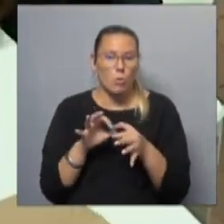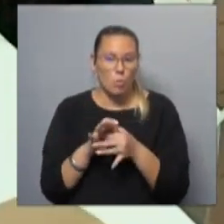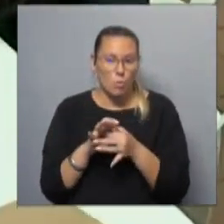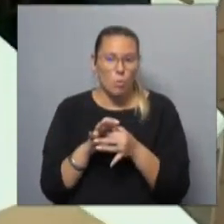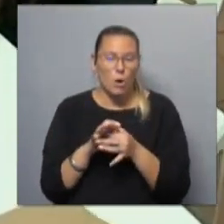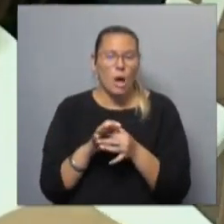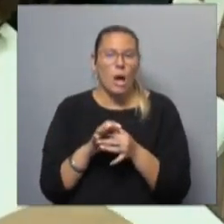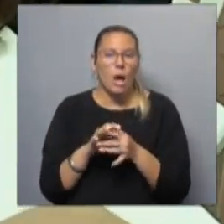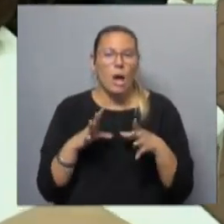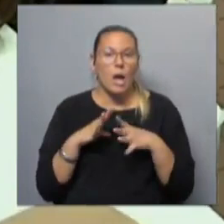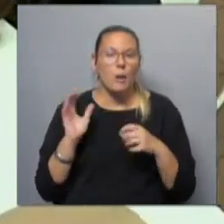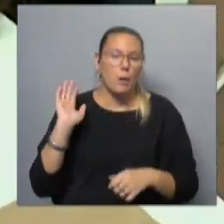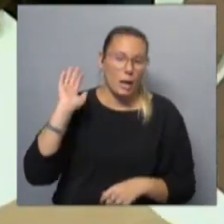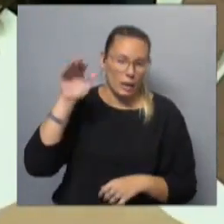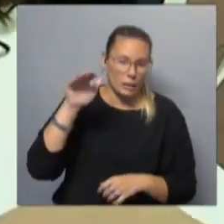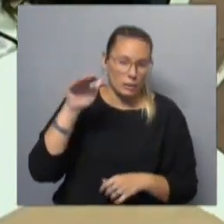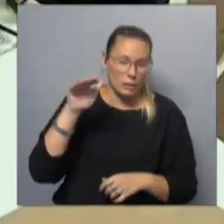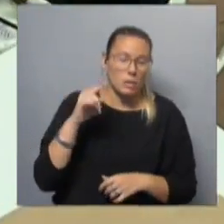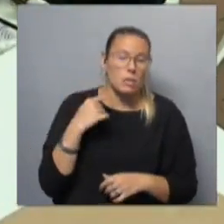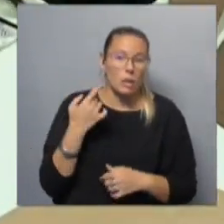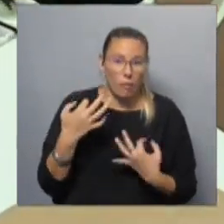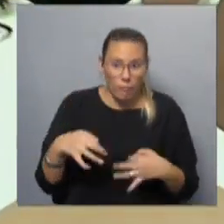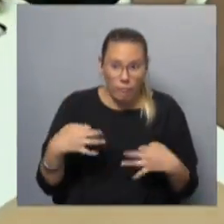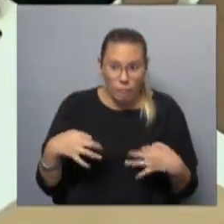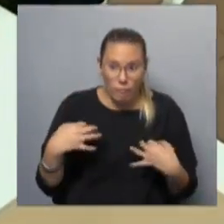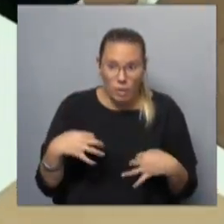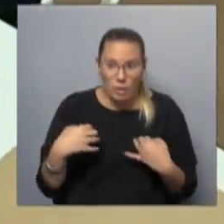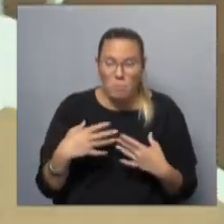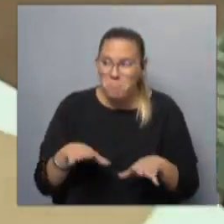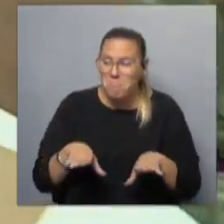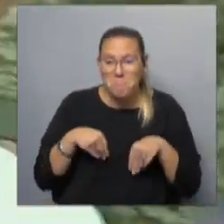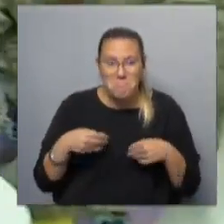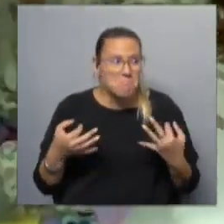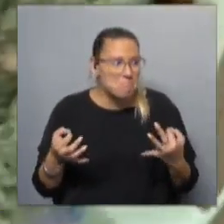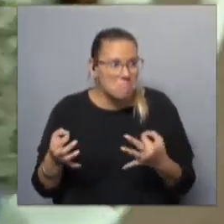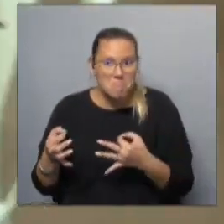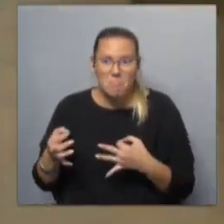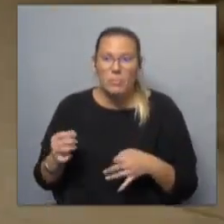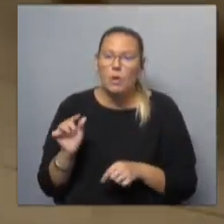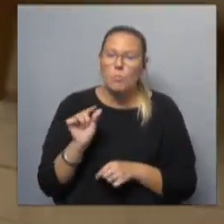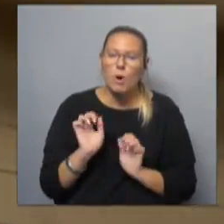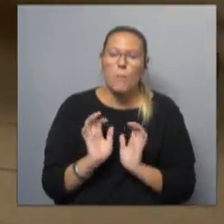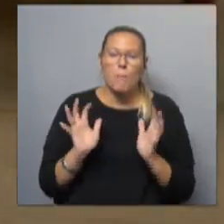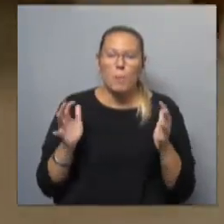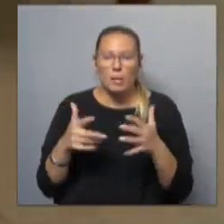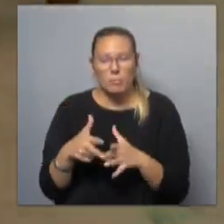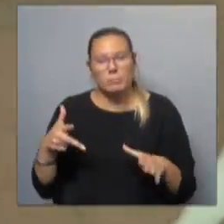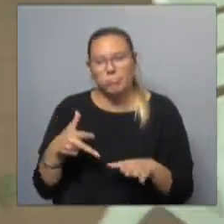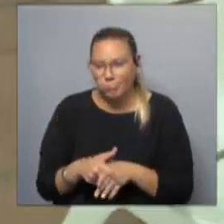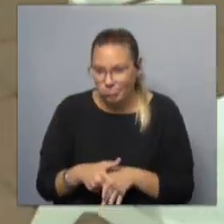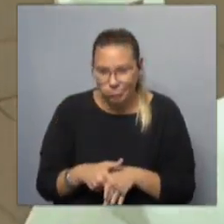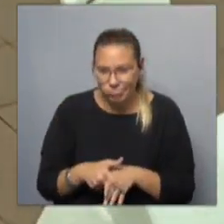la escuelita de básquetbol y la verdad que fue muy bien aceptado y un poco la pandemia nos interrumpió